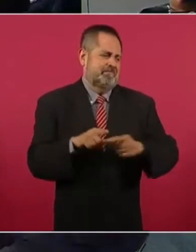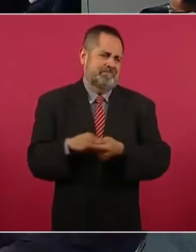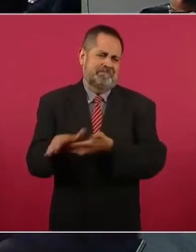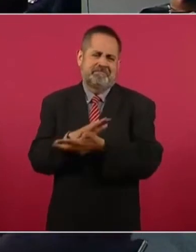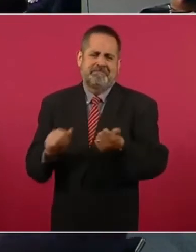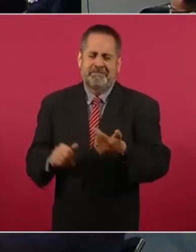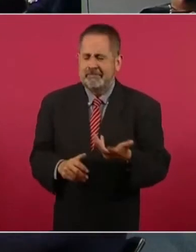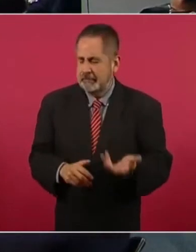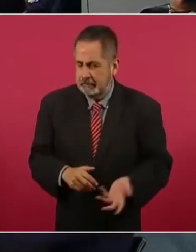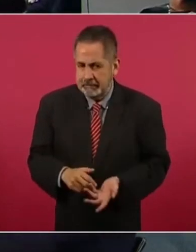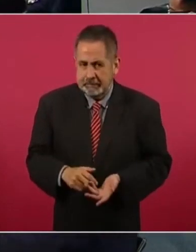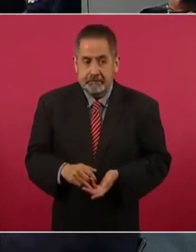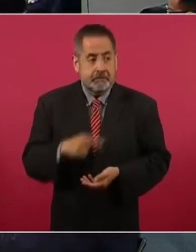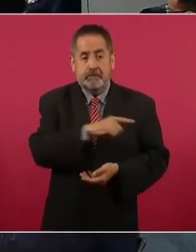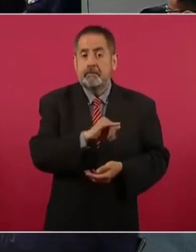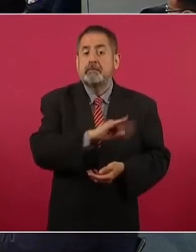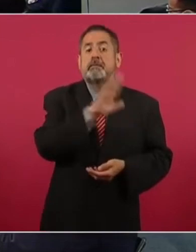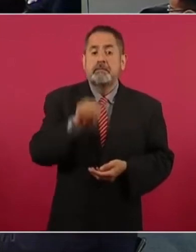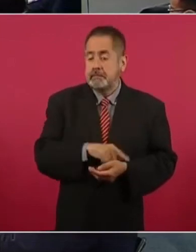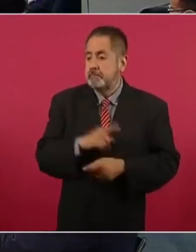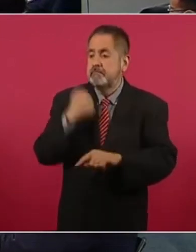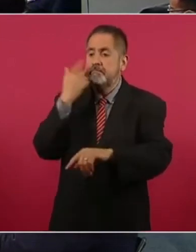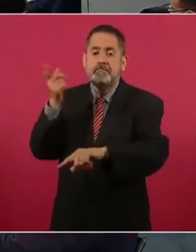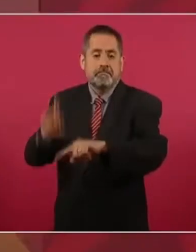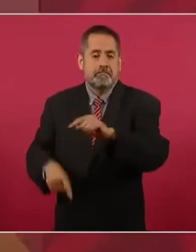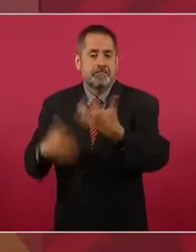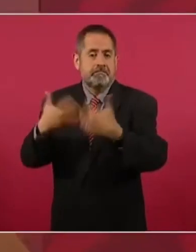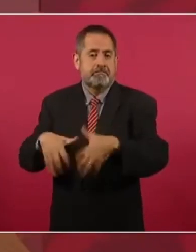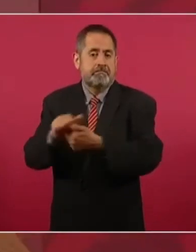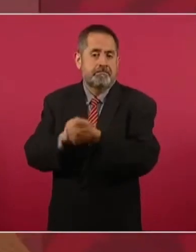Y ya iban a destruir las refinerías,